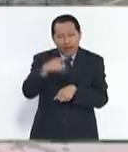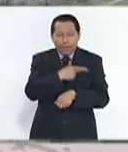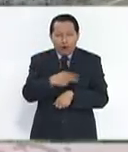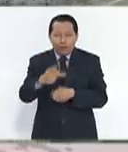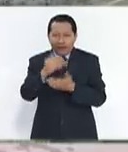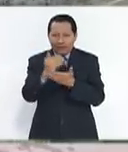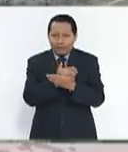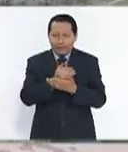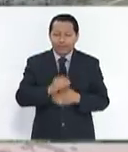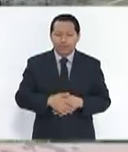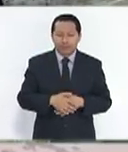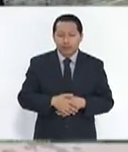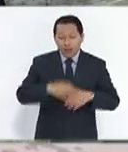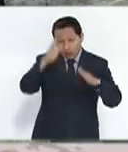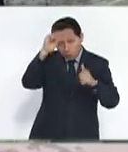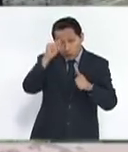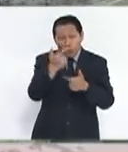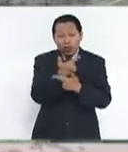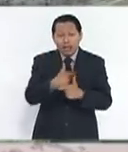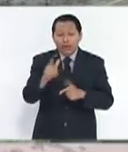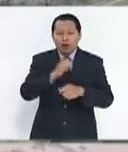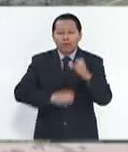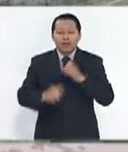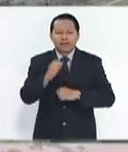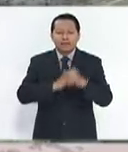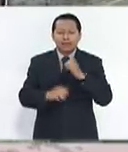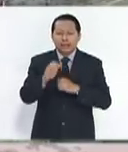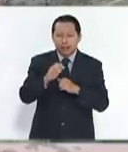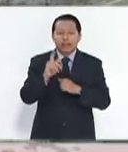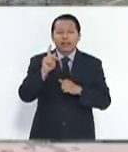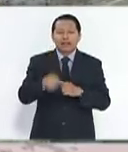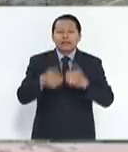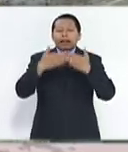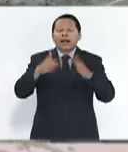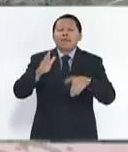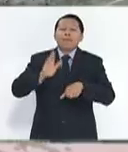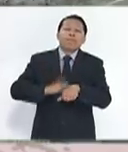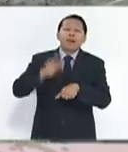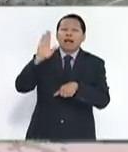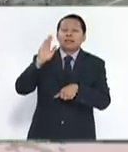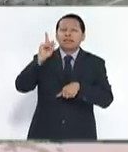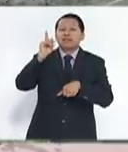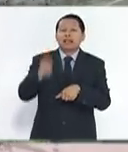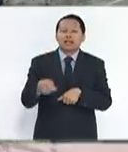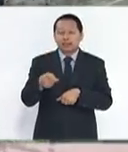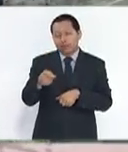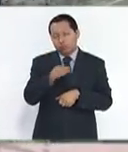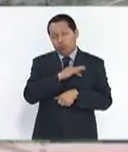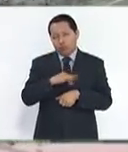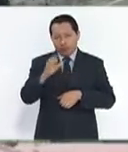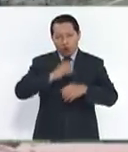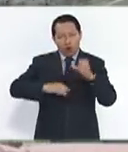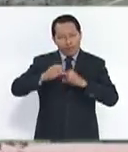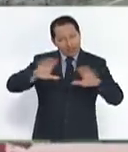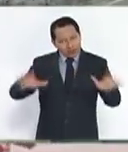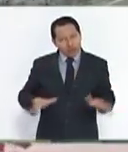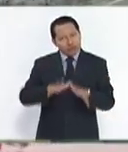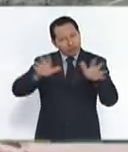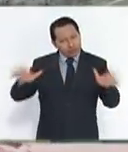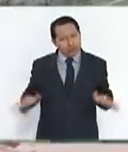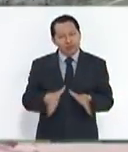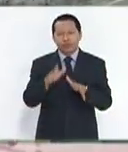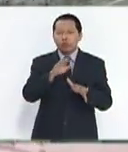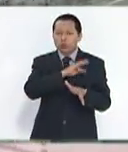El acuerdo de liberalización comercial que va a abrir más las puertas para fomentar el comercio de bienes,